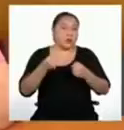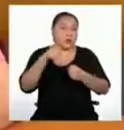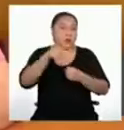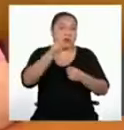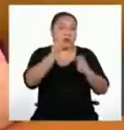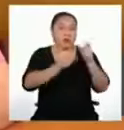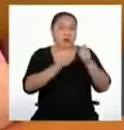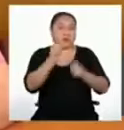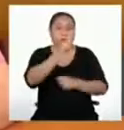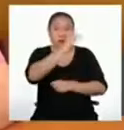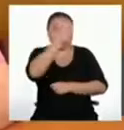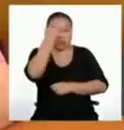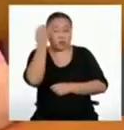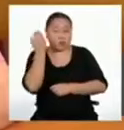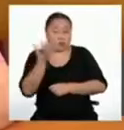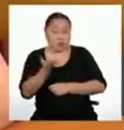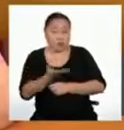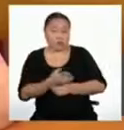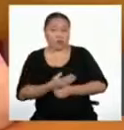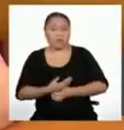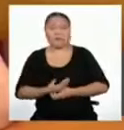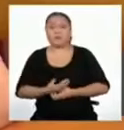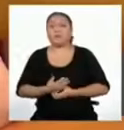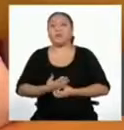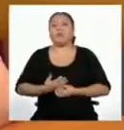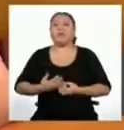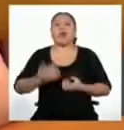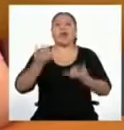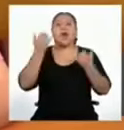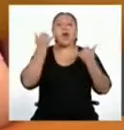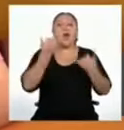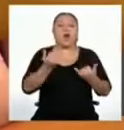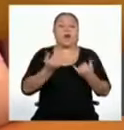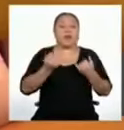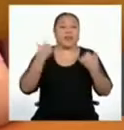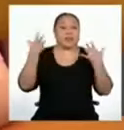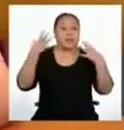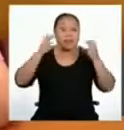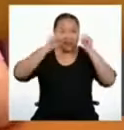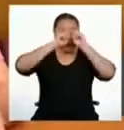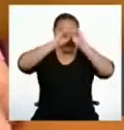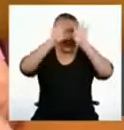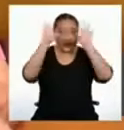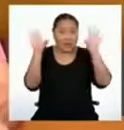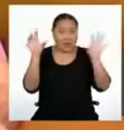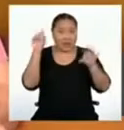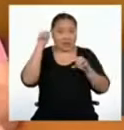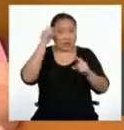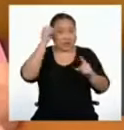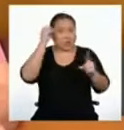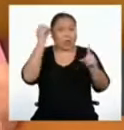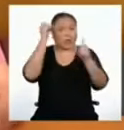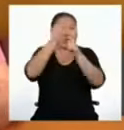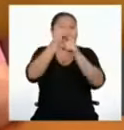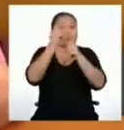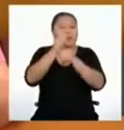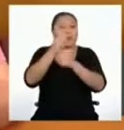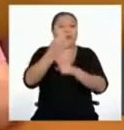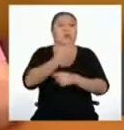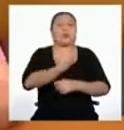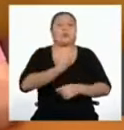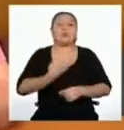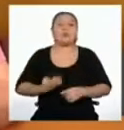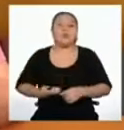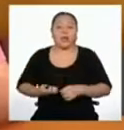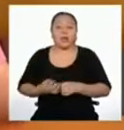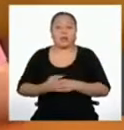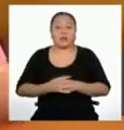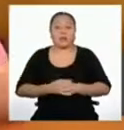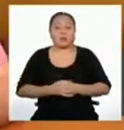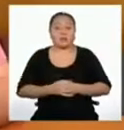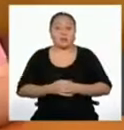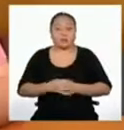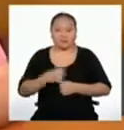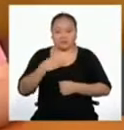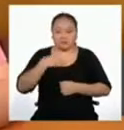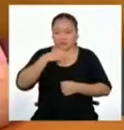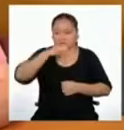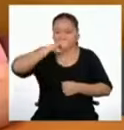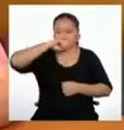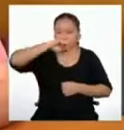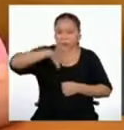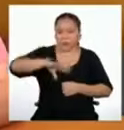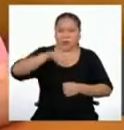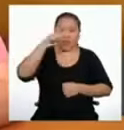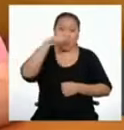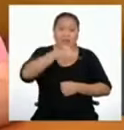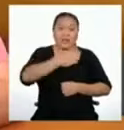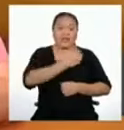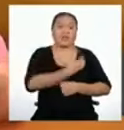esto. Y ahora que ya tenemos más claro el objetivo de un Estado, te puedo decir que este